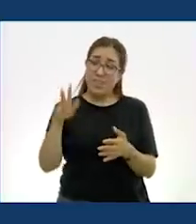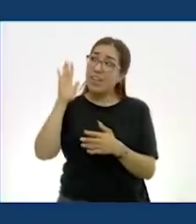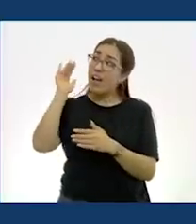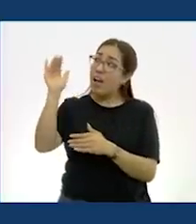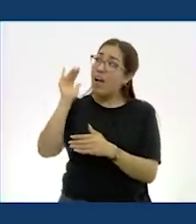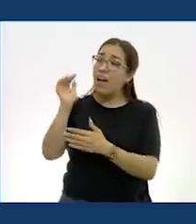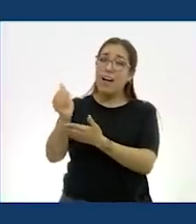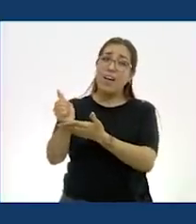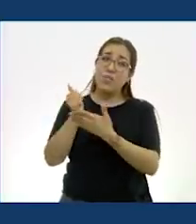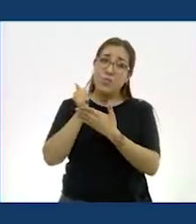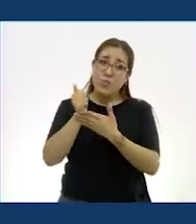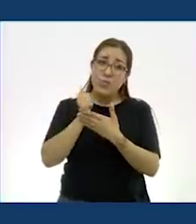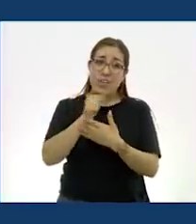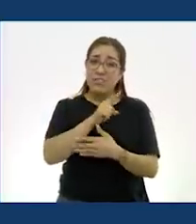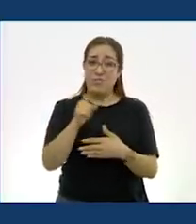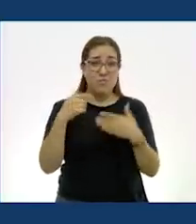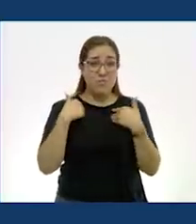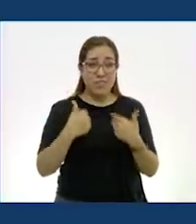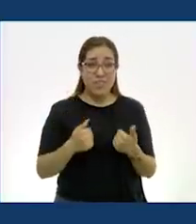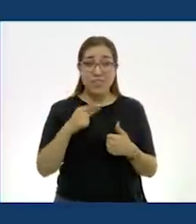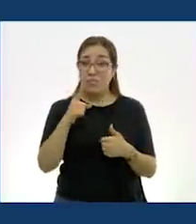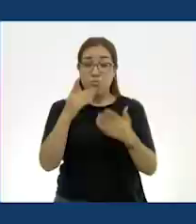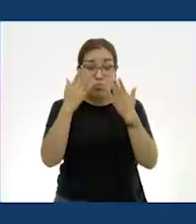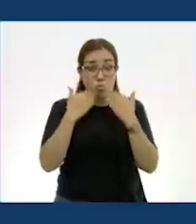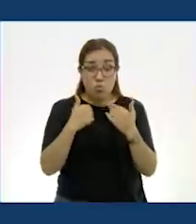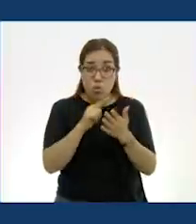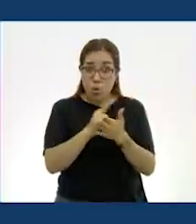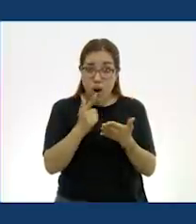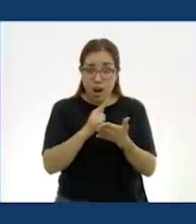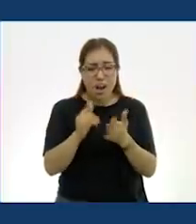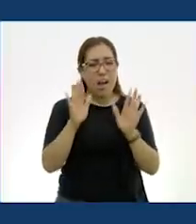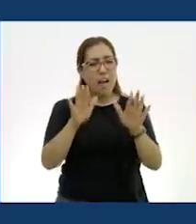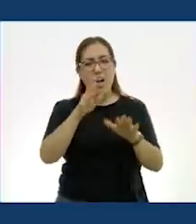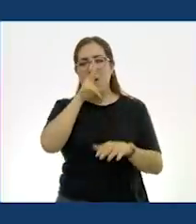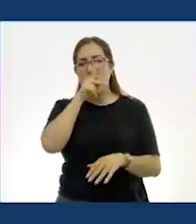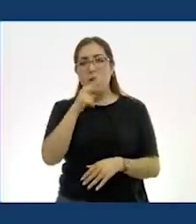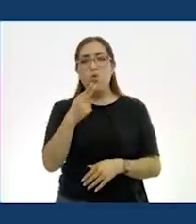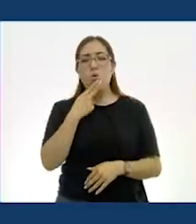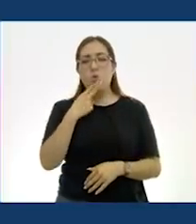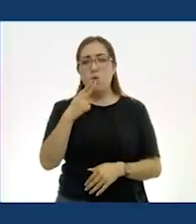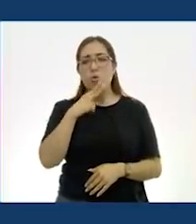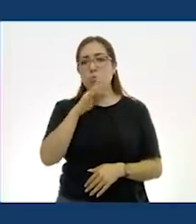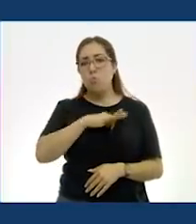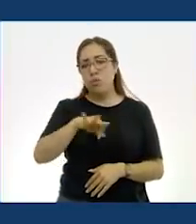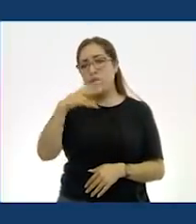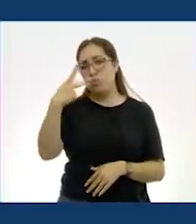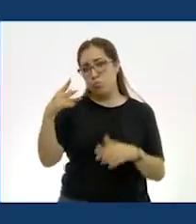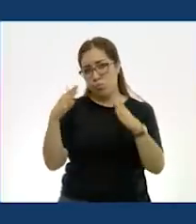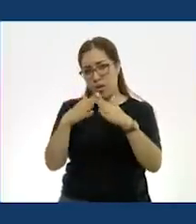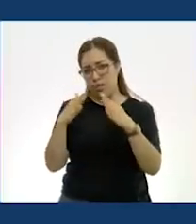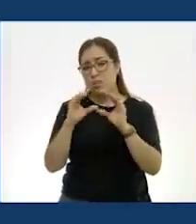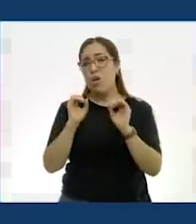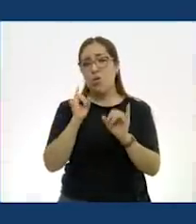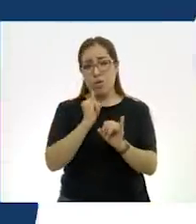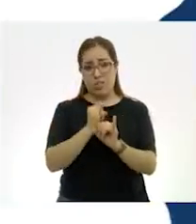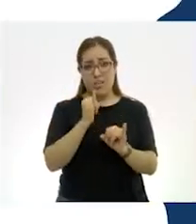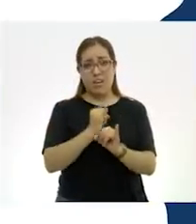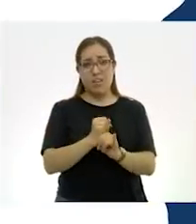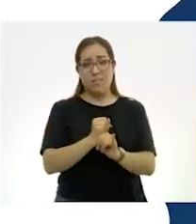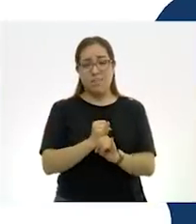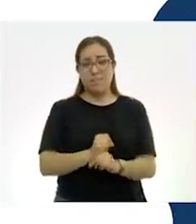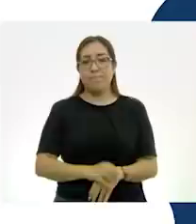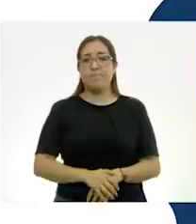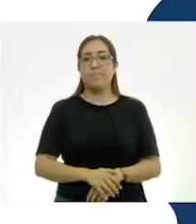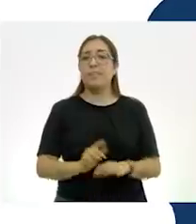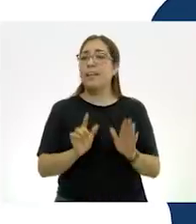si algo no entiendes. Si no los tienes, no te preocupes. También puedes consultar en algún libro de tu casa o en internet. También